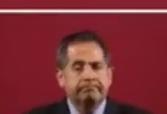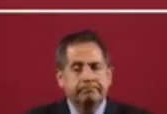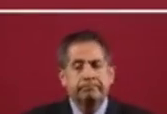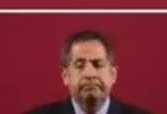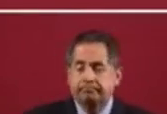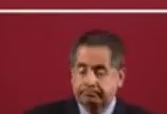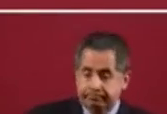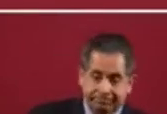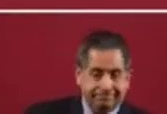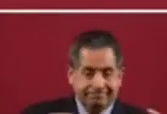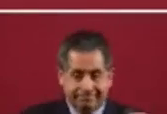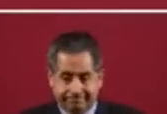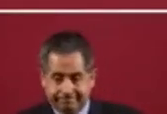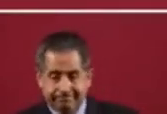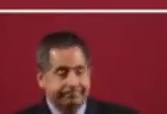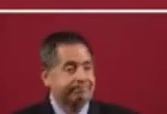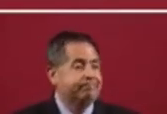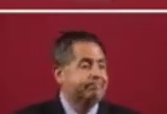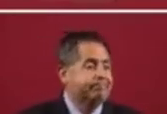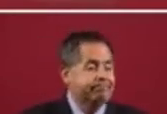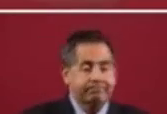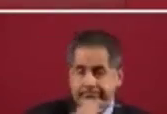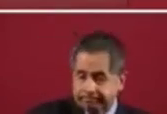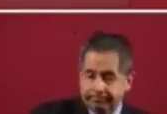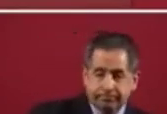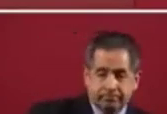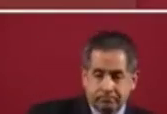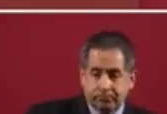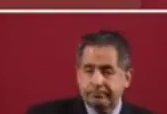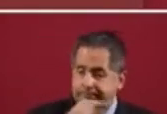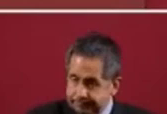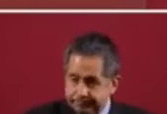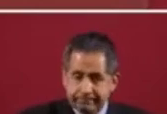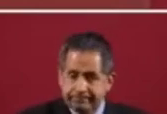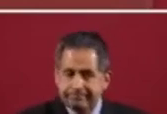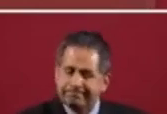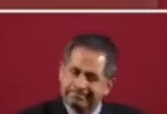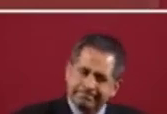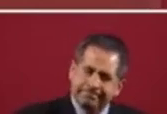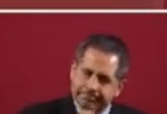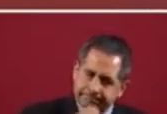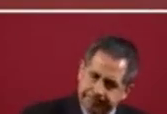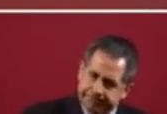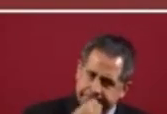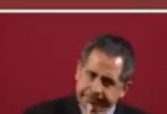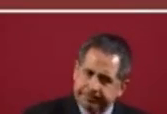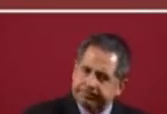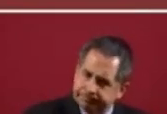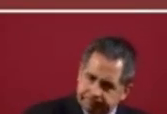que se tiene que apretar el cinturón es el gobierno ese es el cambio